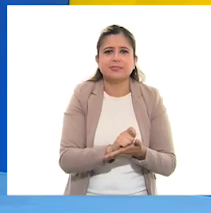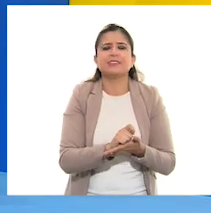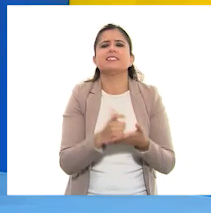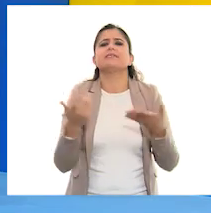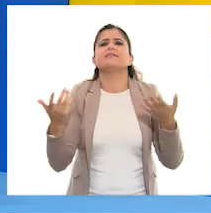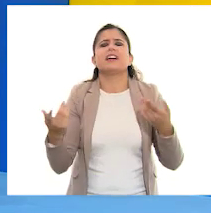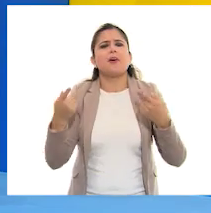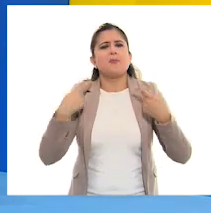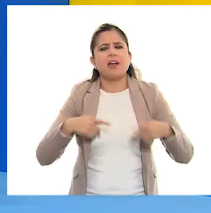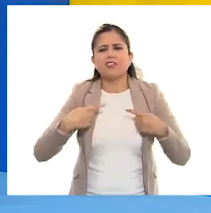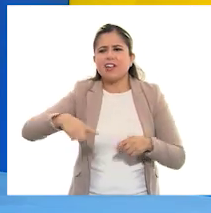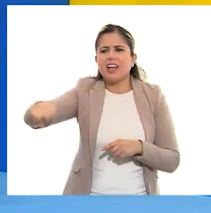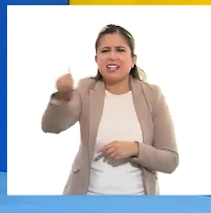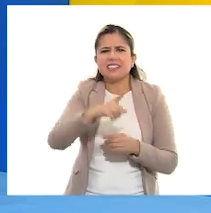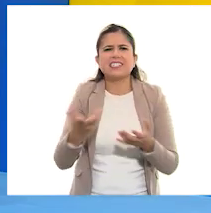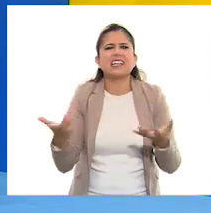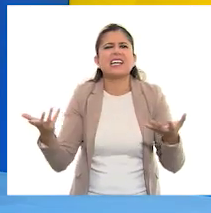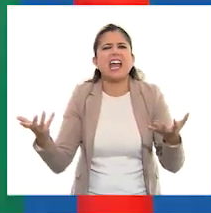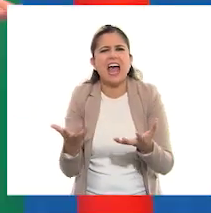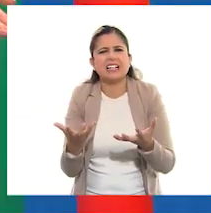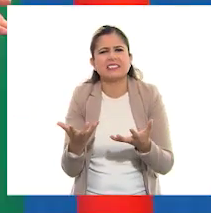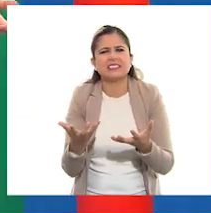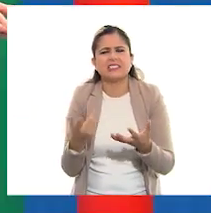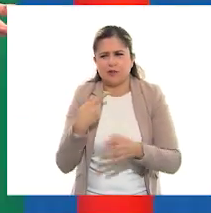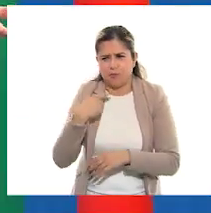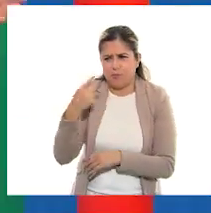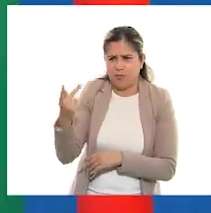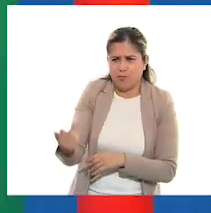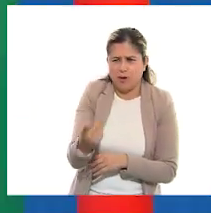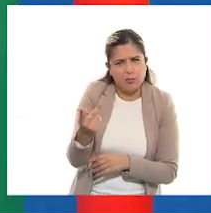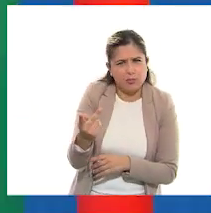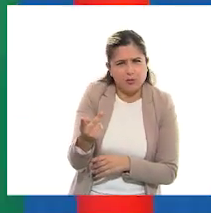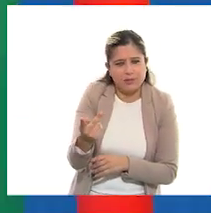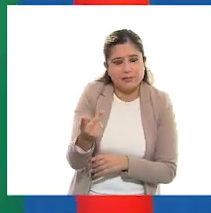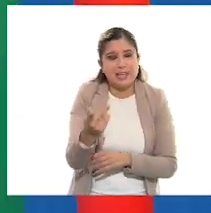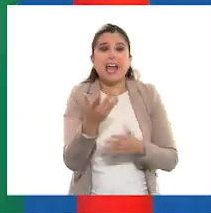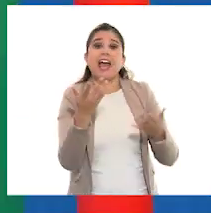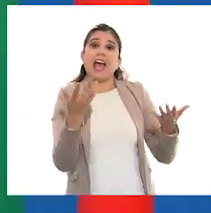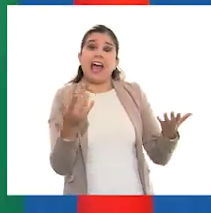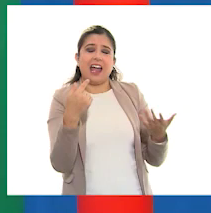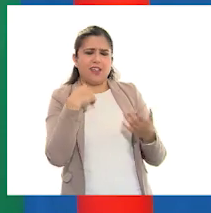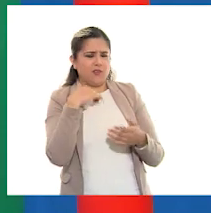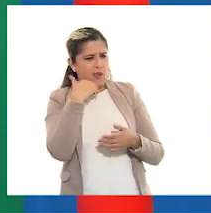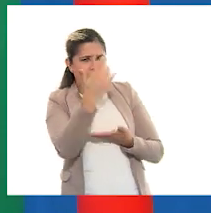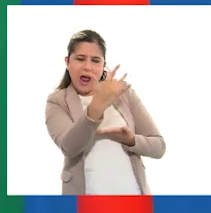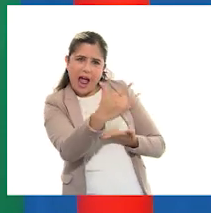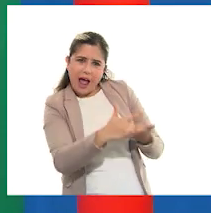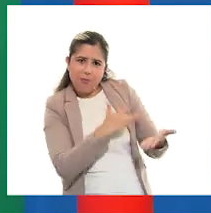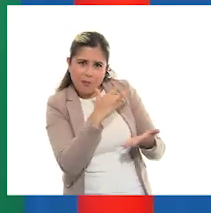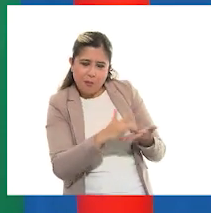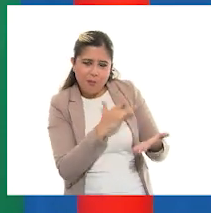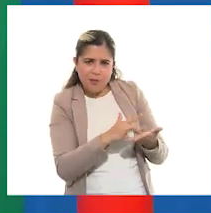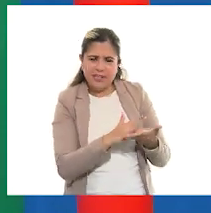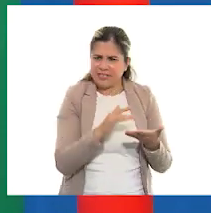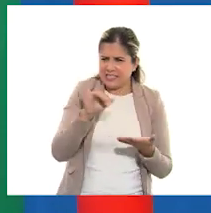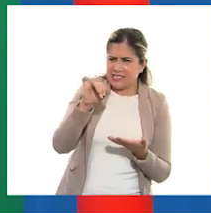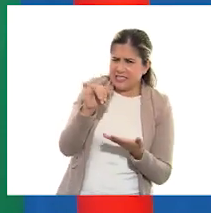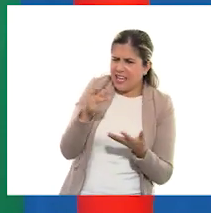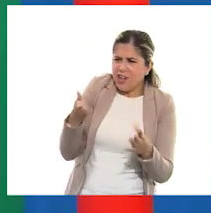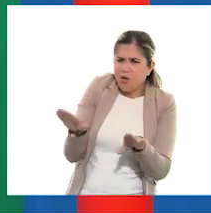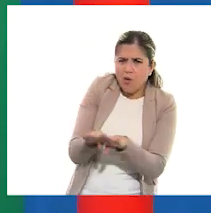queremos que la gente haga? Pregunté. Pues queremos que nos apoyen. Sí, pero